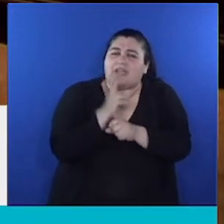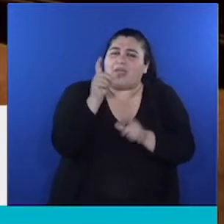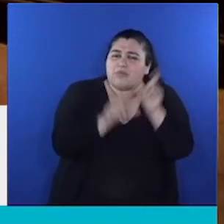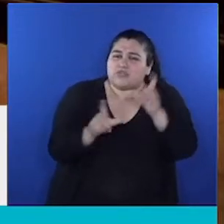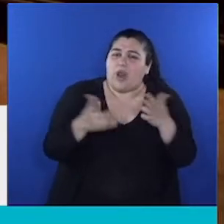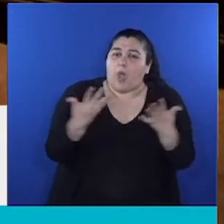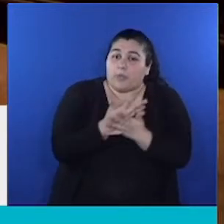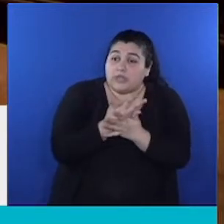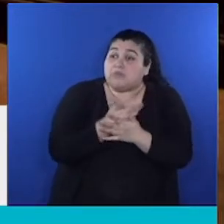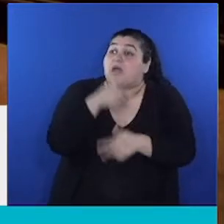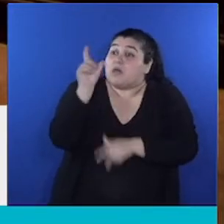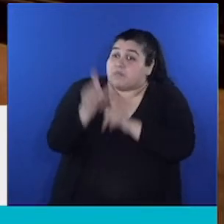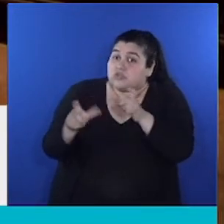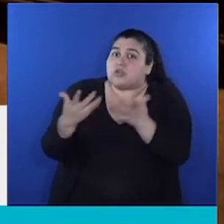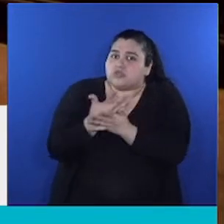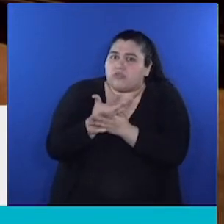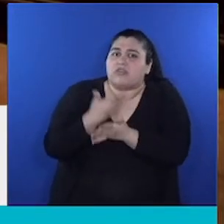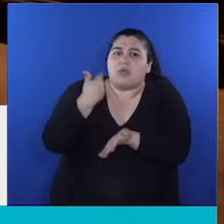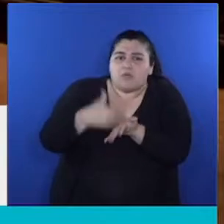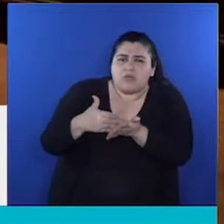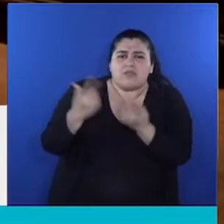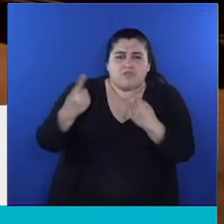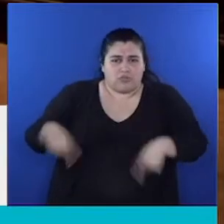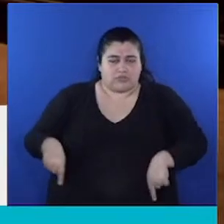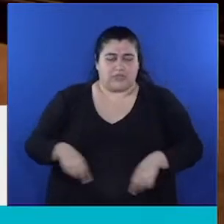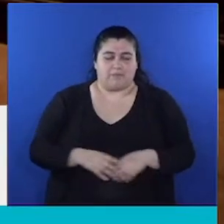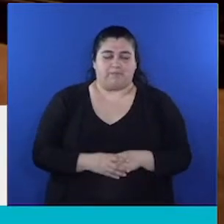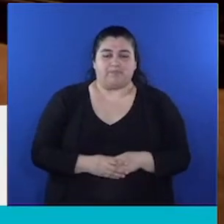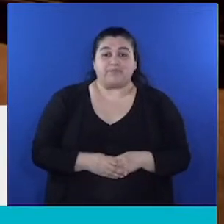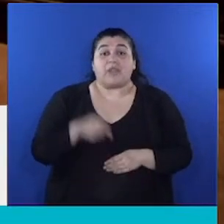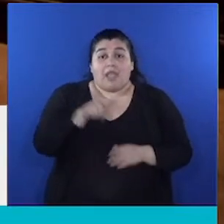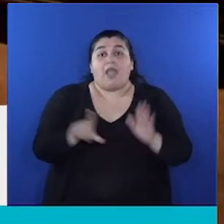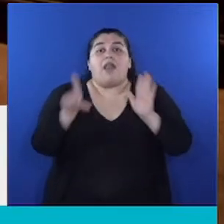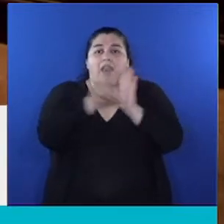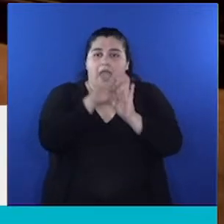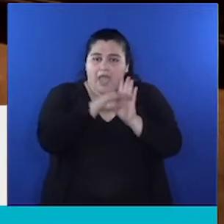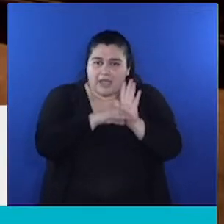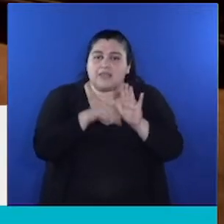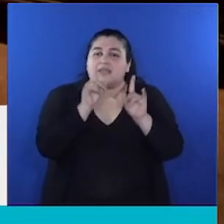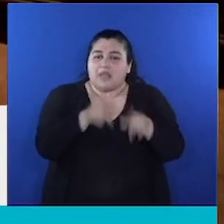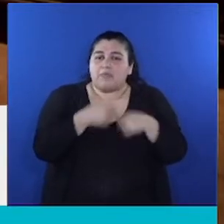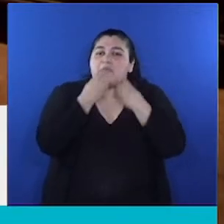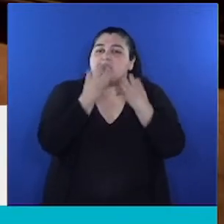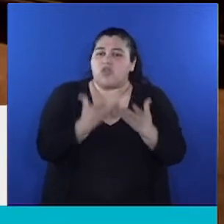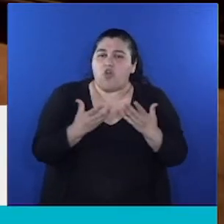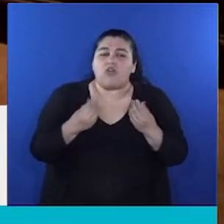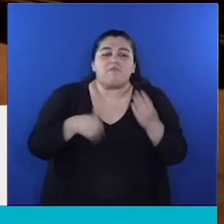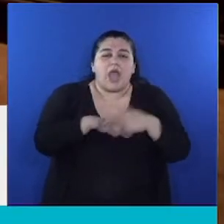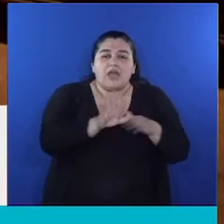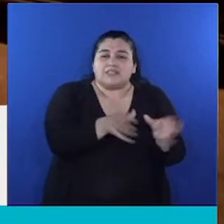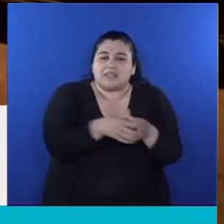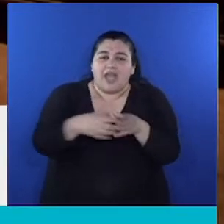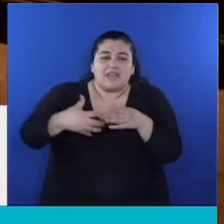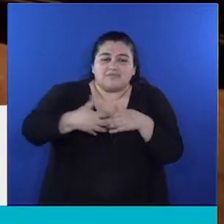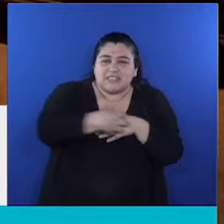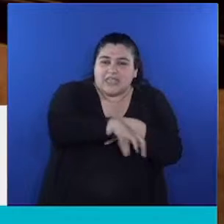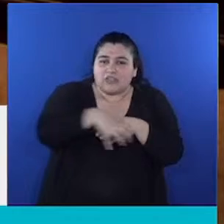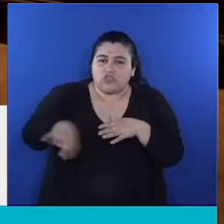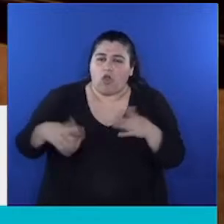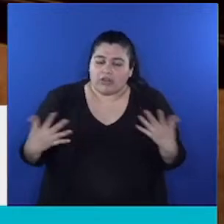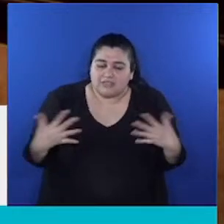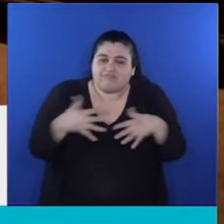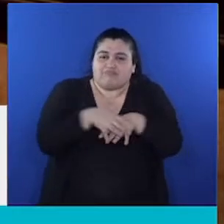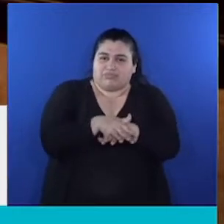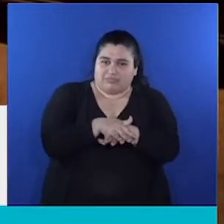sufren mayor vulnerabilidad. Y esta ley también mejora el concepto de intersectorialidad y de integralidad, porque